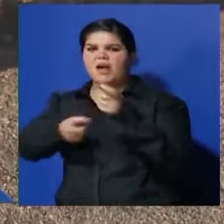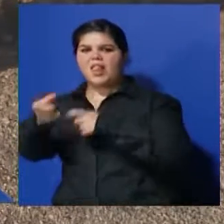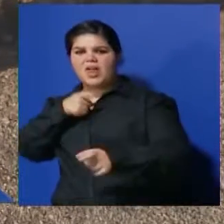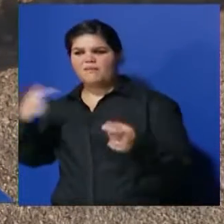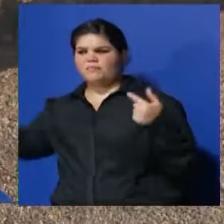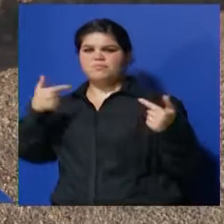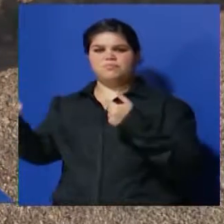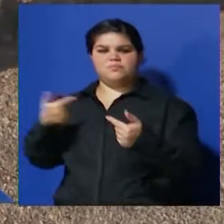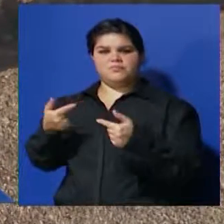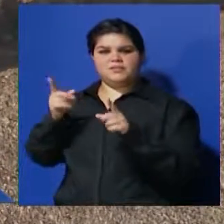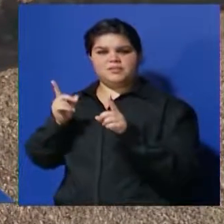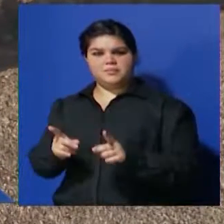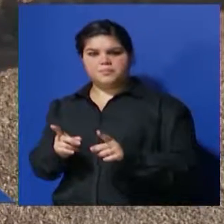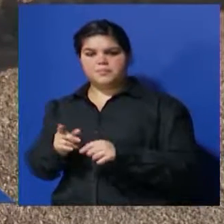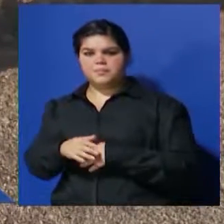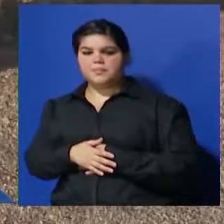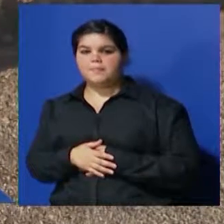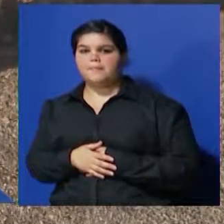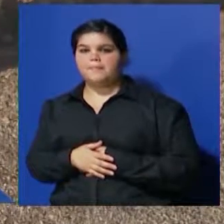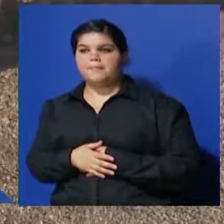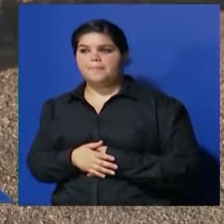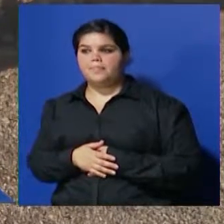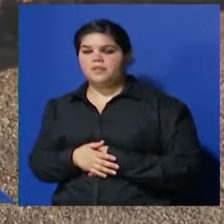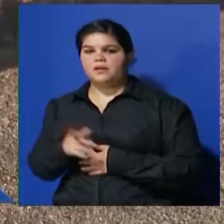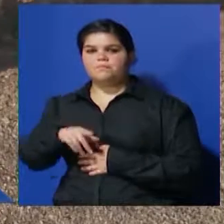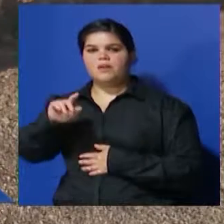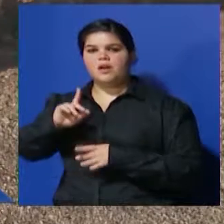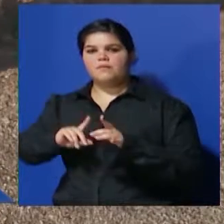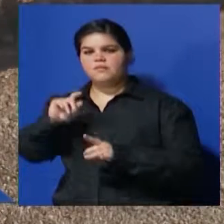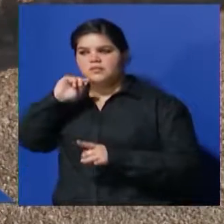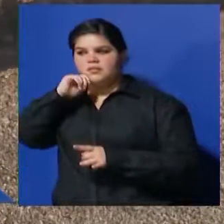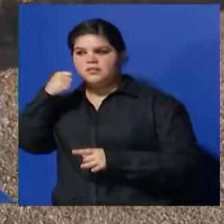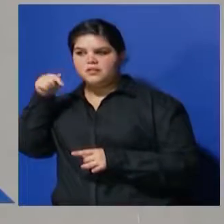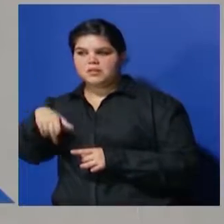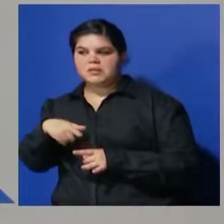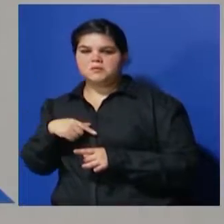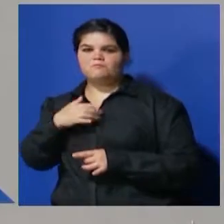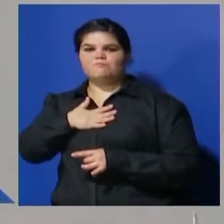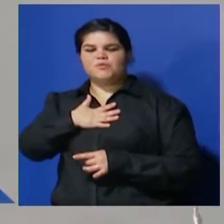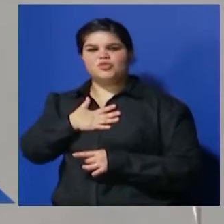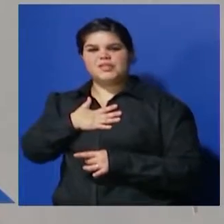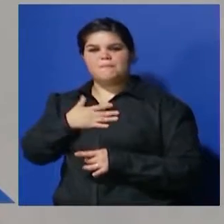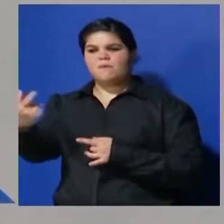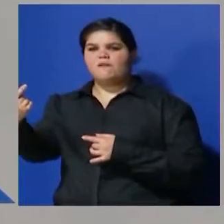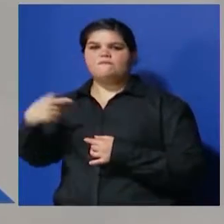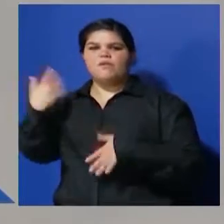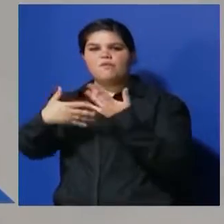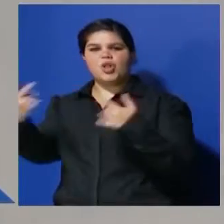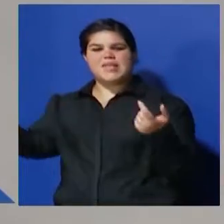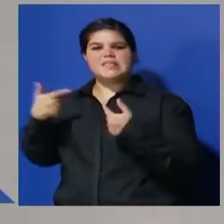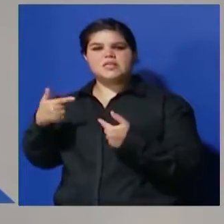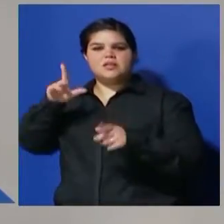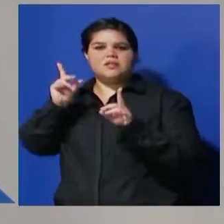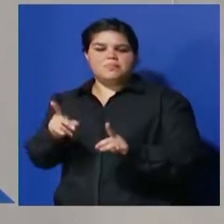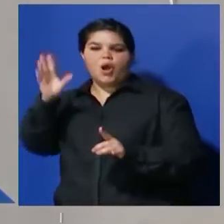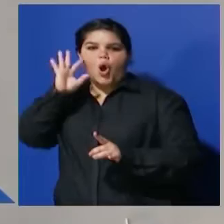es lo que no se entiende, que aunque sean lindos, entre grandes comillas, nos sentimos nosotras violentadas porque son opiniones respecto de cómo estamos